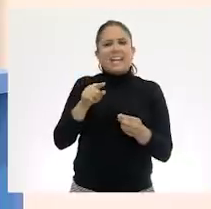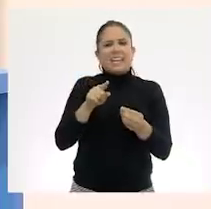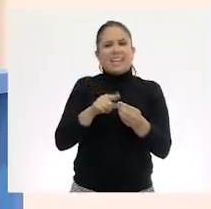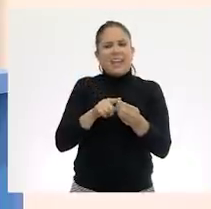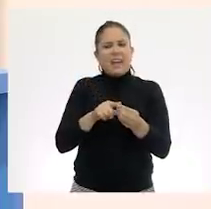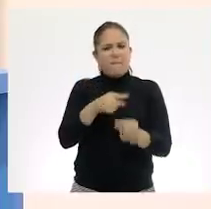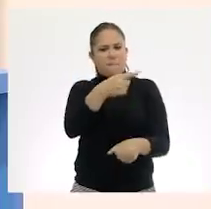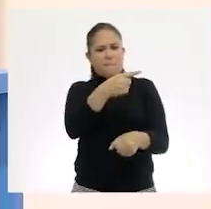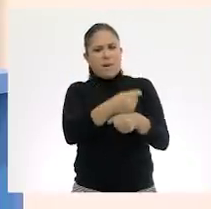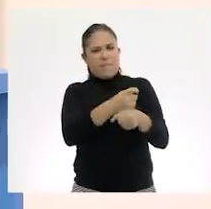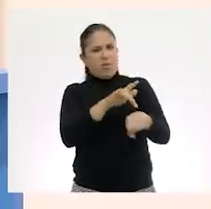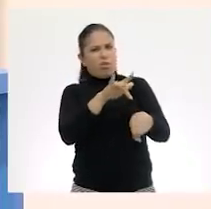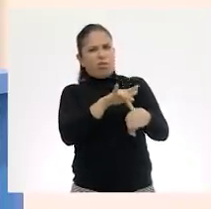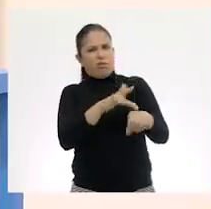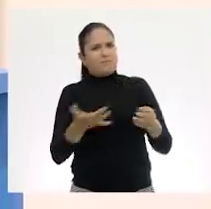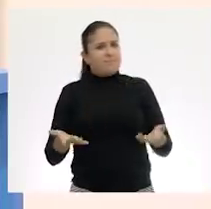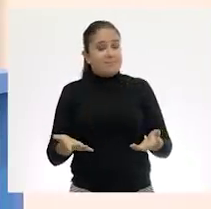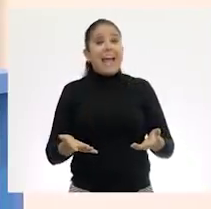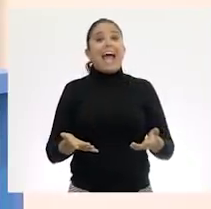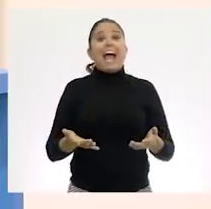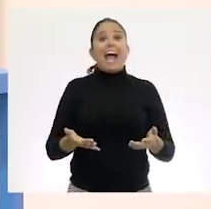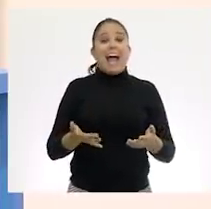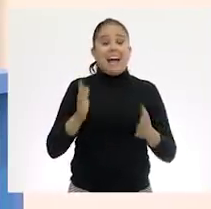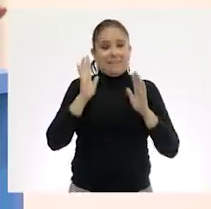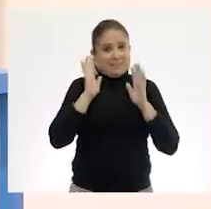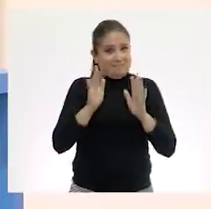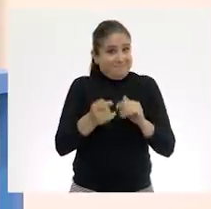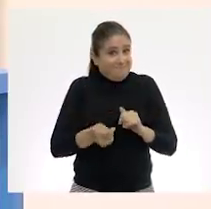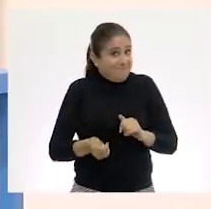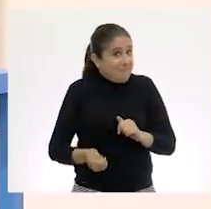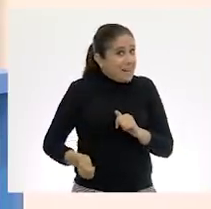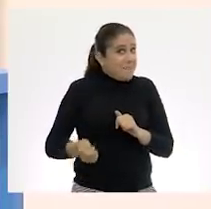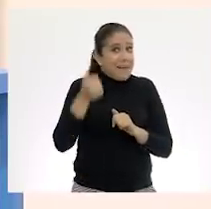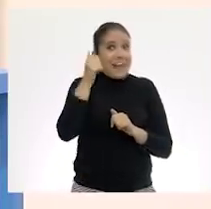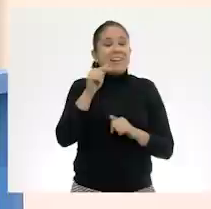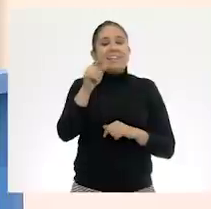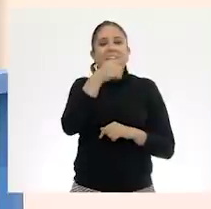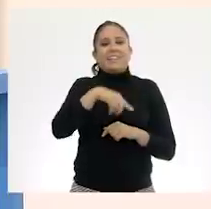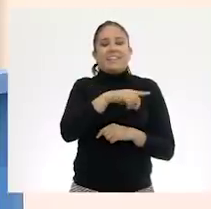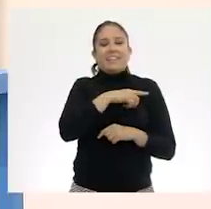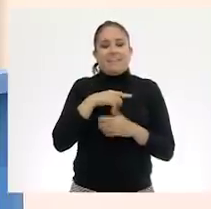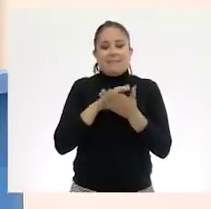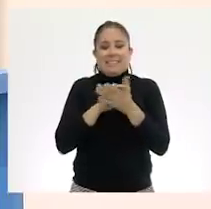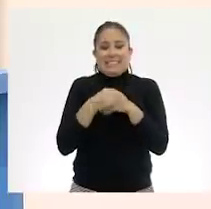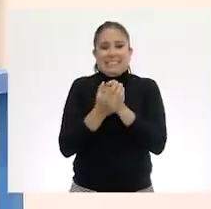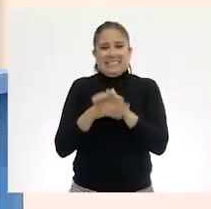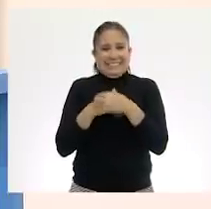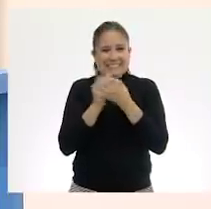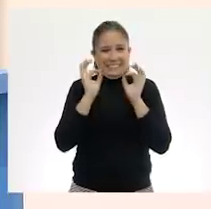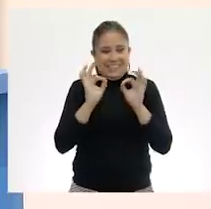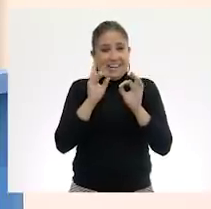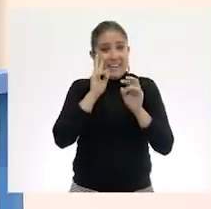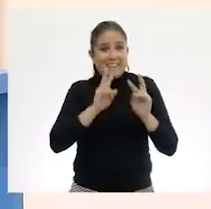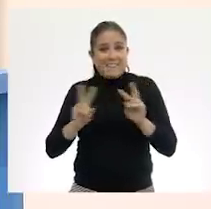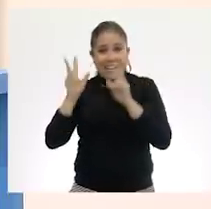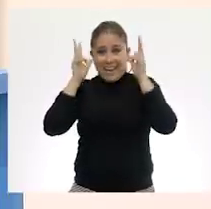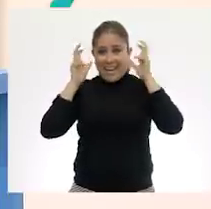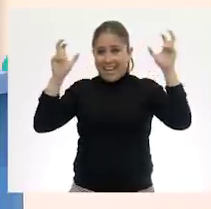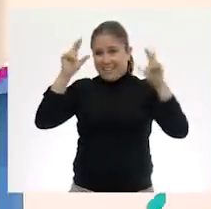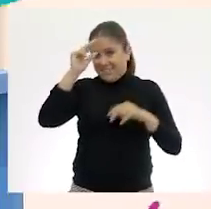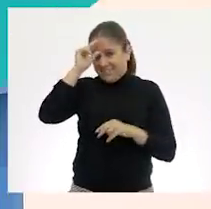va primero? Ah, pero primero, tenemos que lavarnos muy bien las manos, así que vamos con ajo